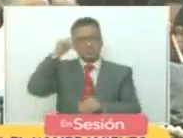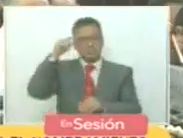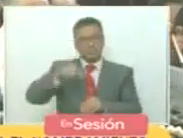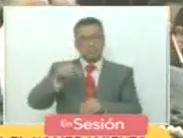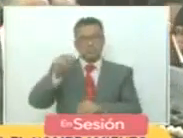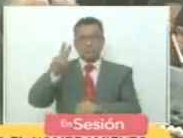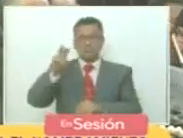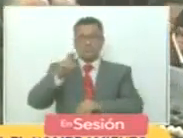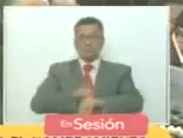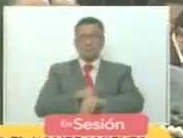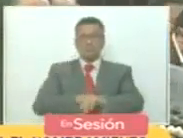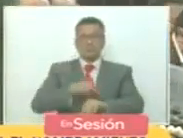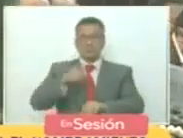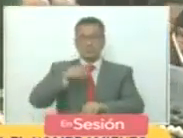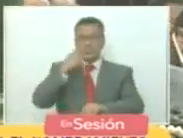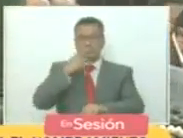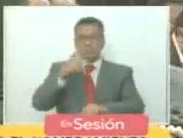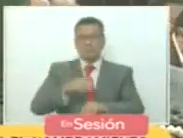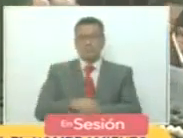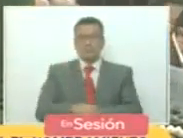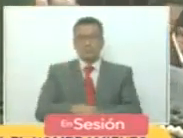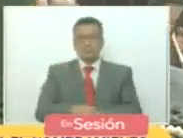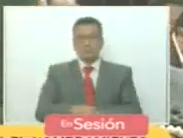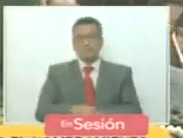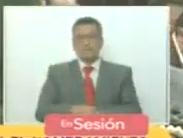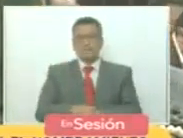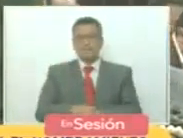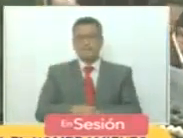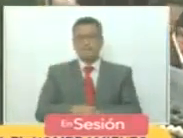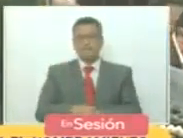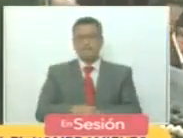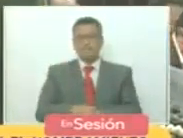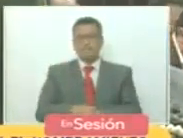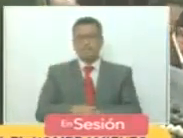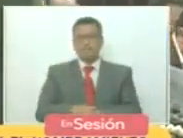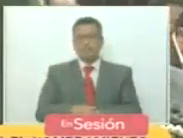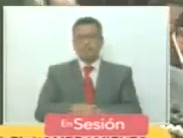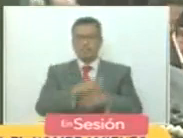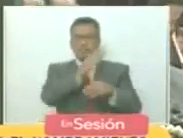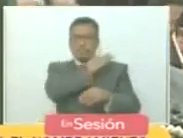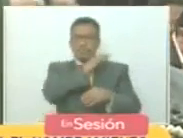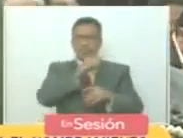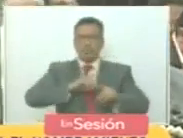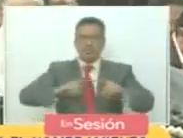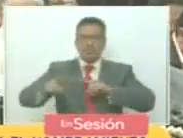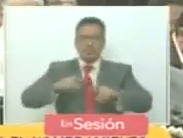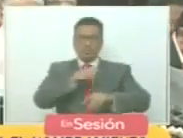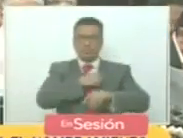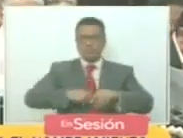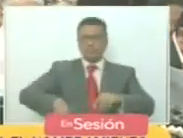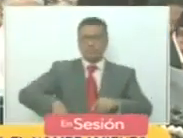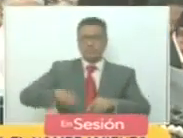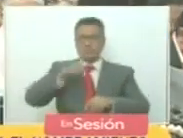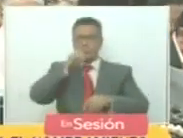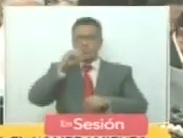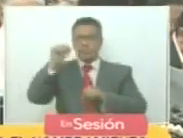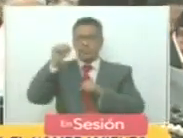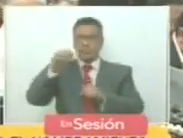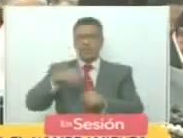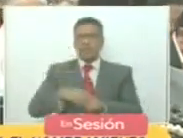nuevo momento político en el que, a partir de la dirección estratégica del presidente Nicolás